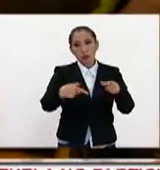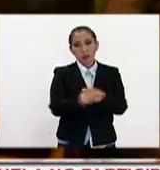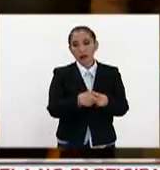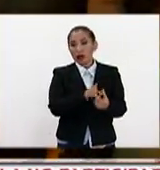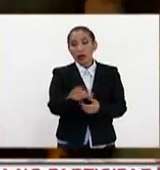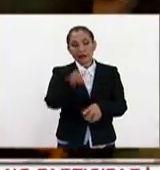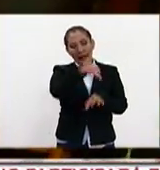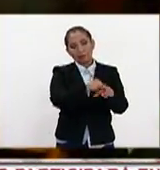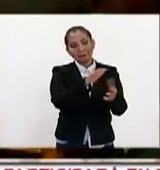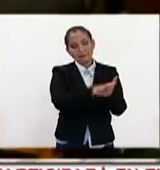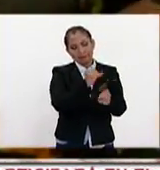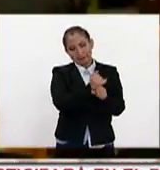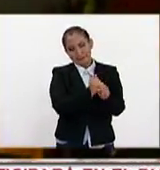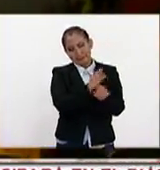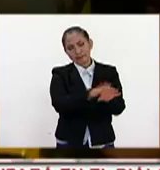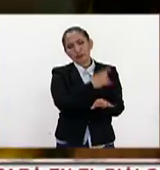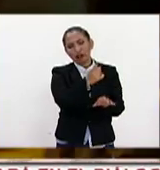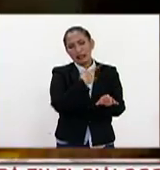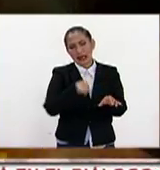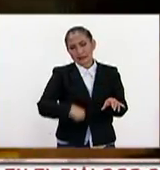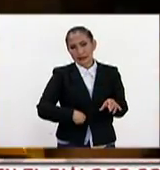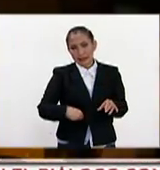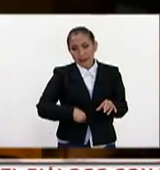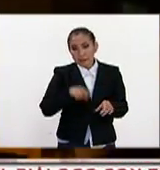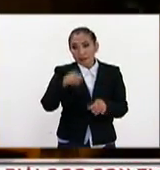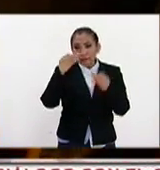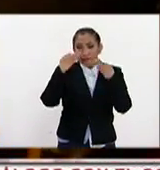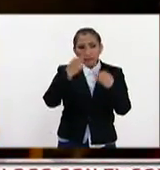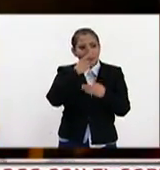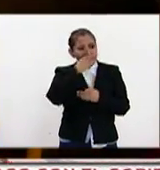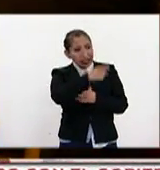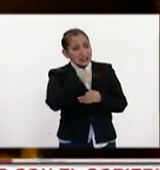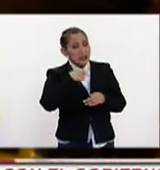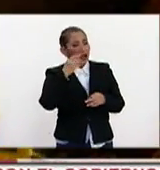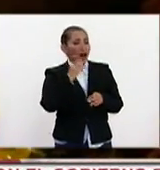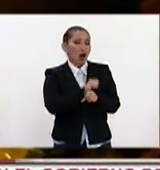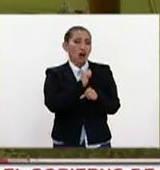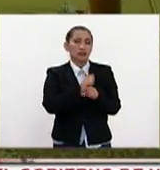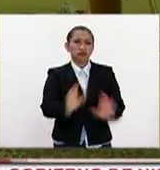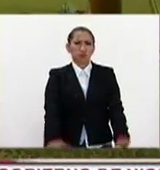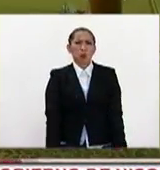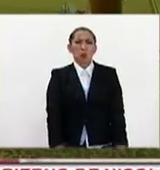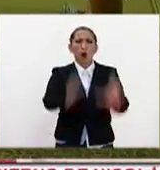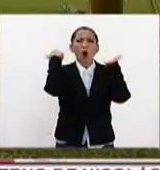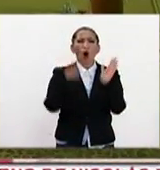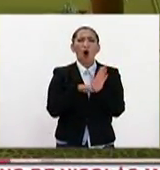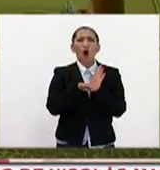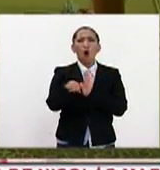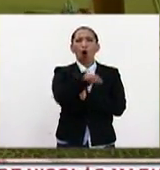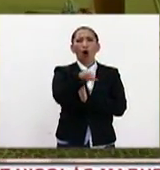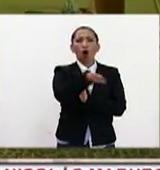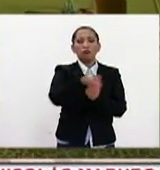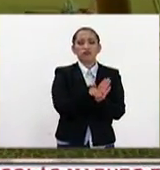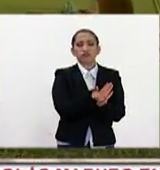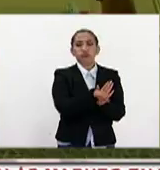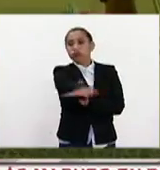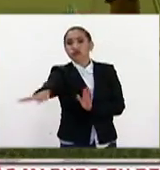sido detenido y la policía investiga las causas del accidente. Testigos declararon que el auto circulaba a gran velocidad y que el conductor